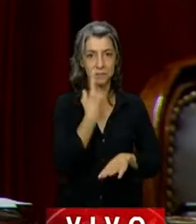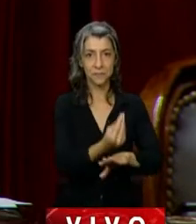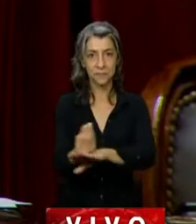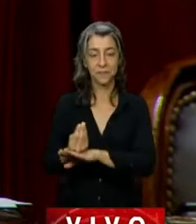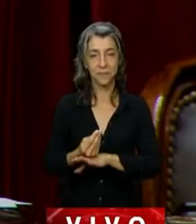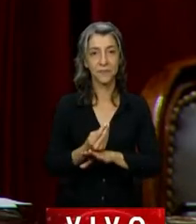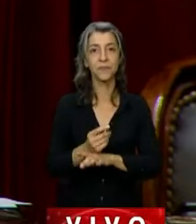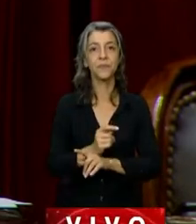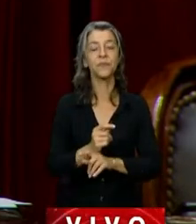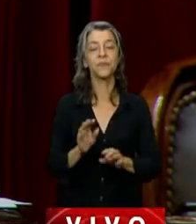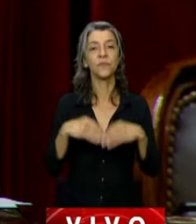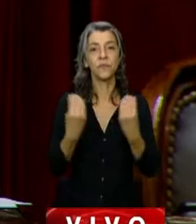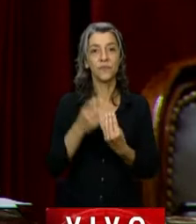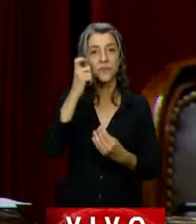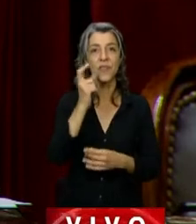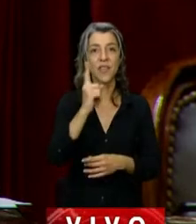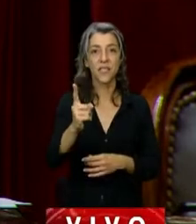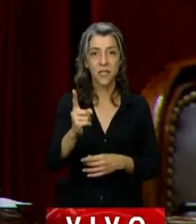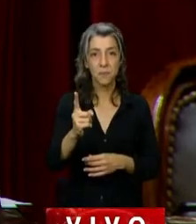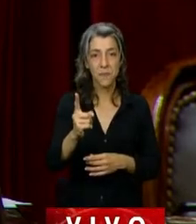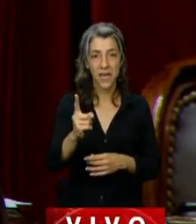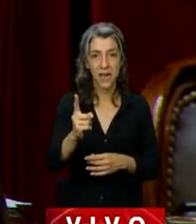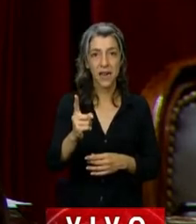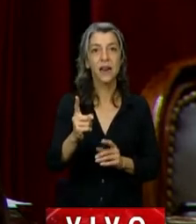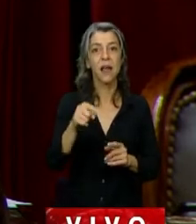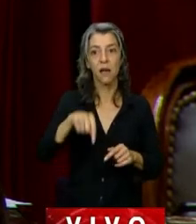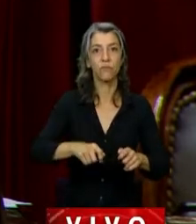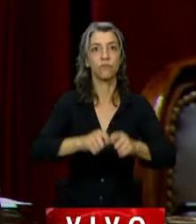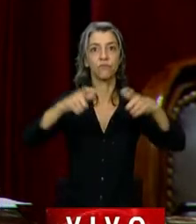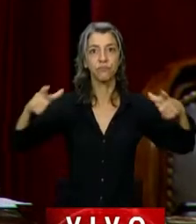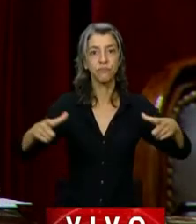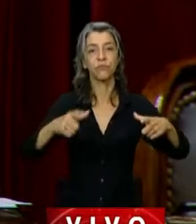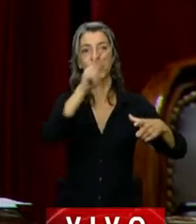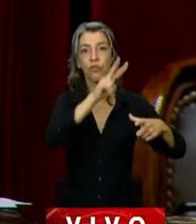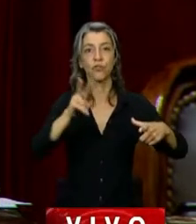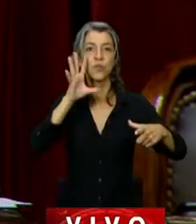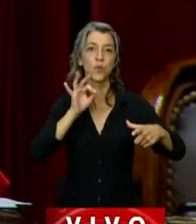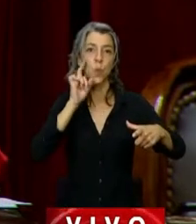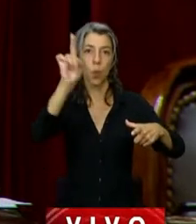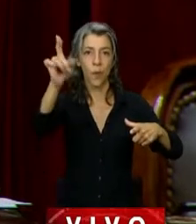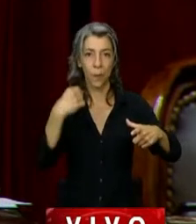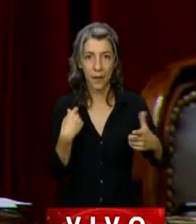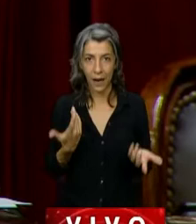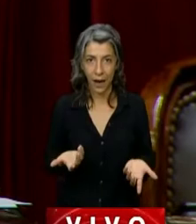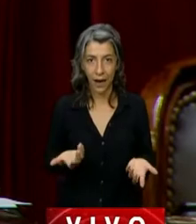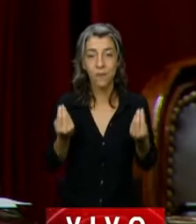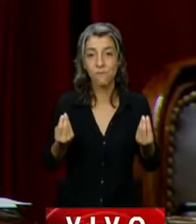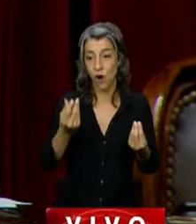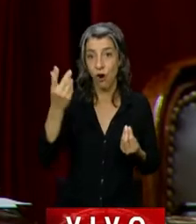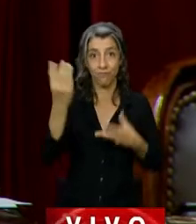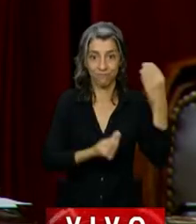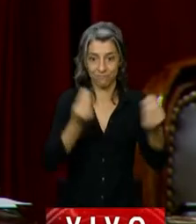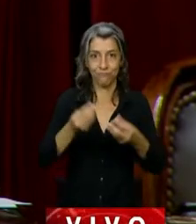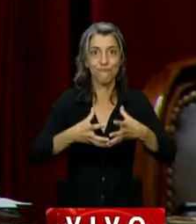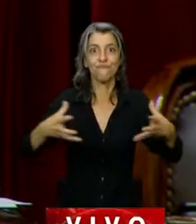a 250.000 si no tuviéramos ventajas comparativas viviendo a 3.000 kilómetros? Cuando para llegar a la